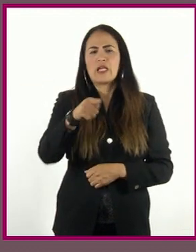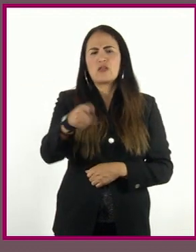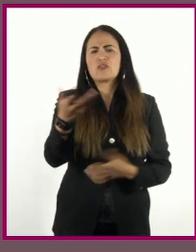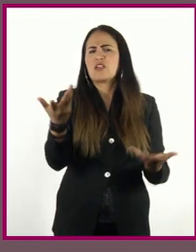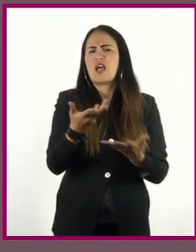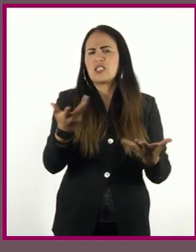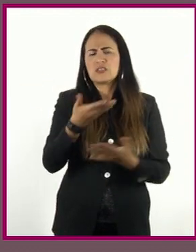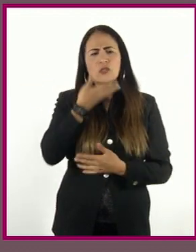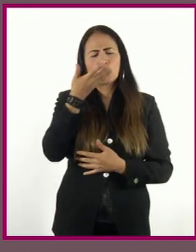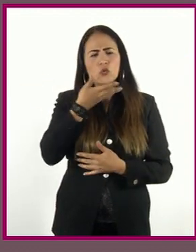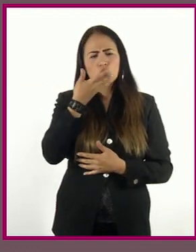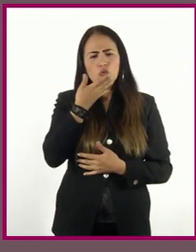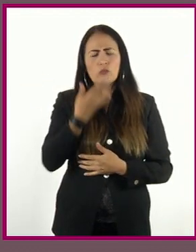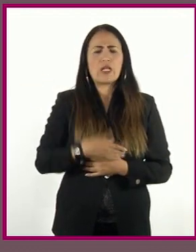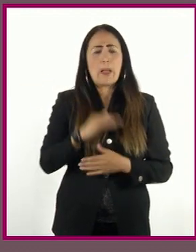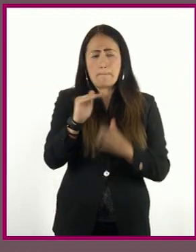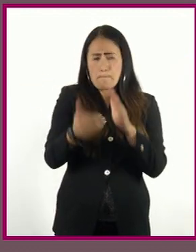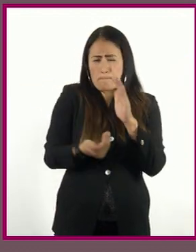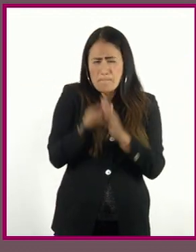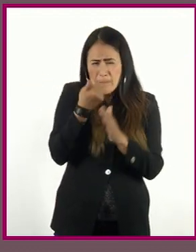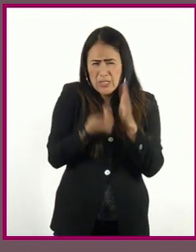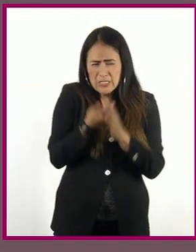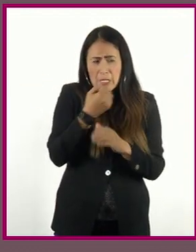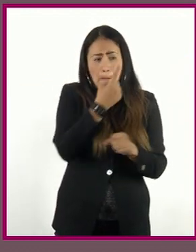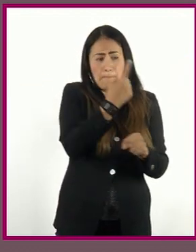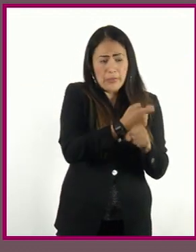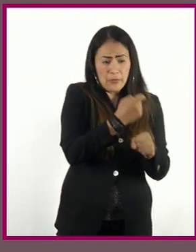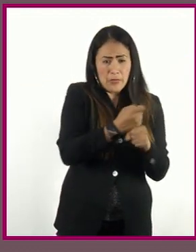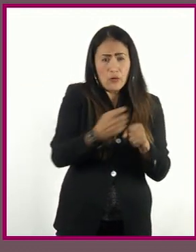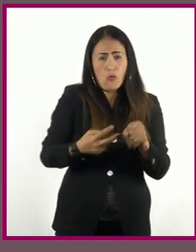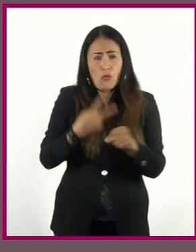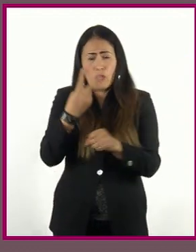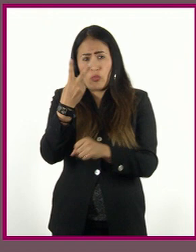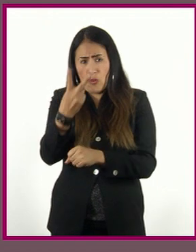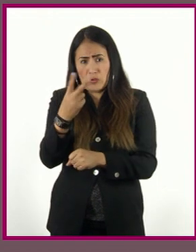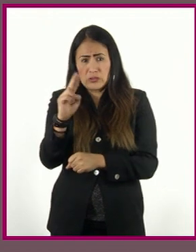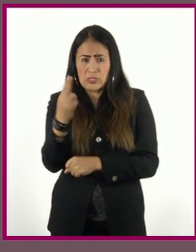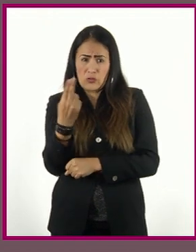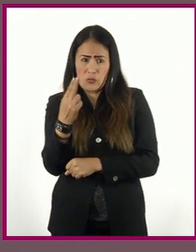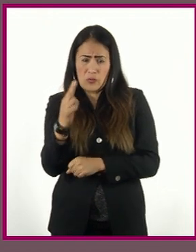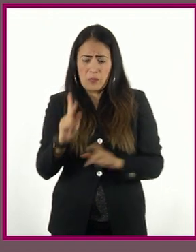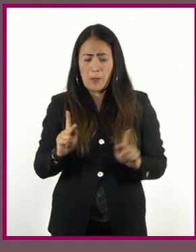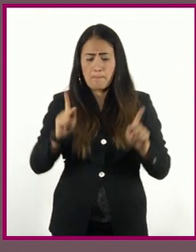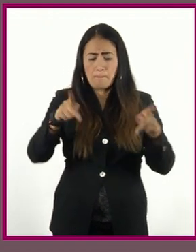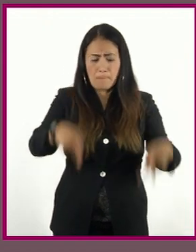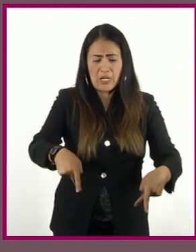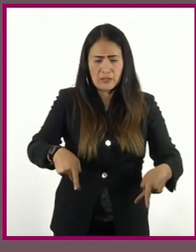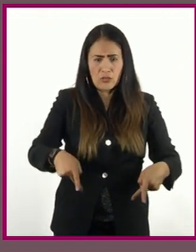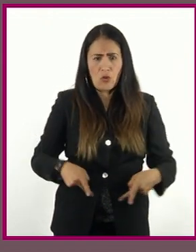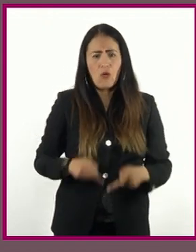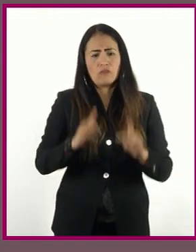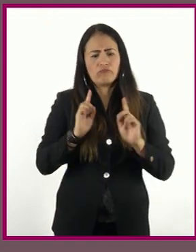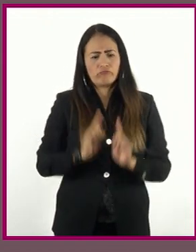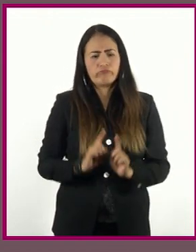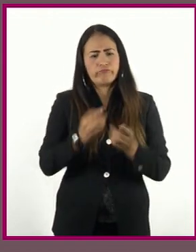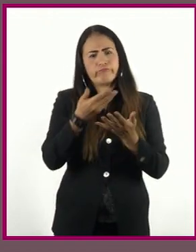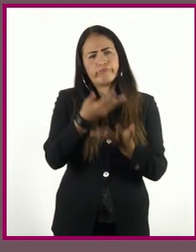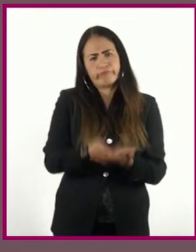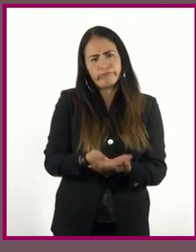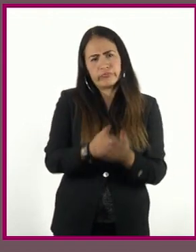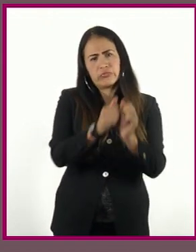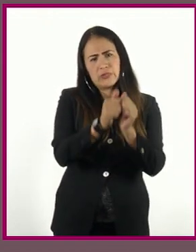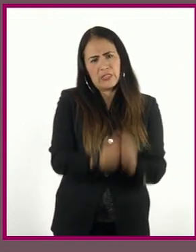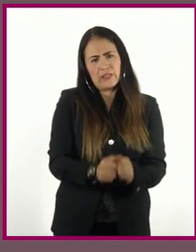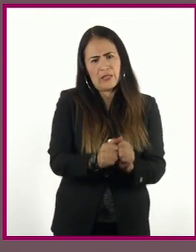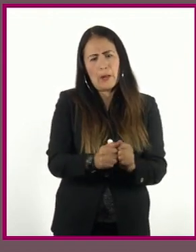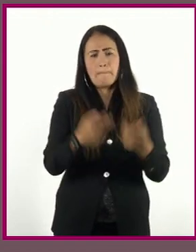los pobladores pasen las madrugadas del 1 y 2 de noviembre por los cementerios, en donde colocan ofrendas sobre las